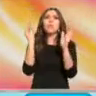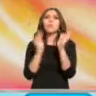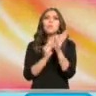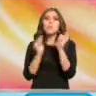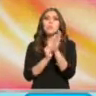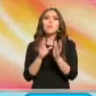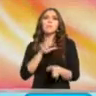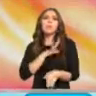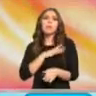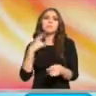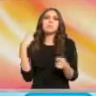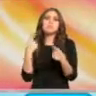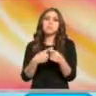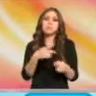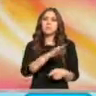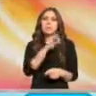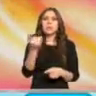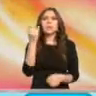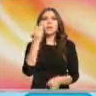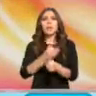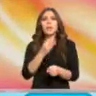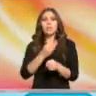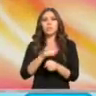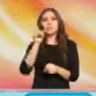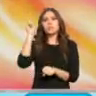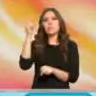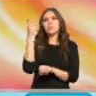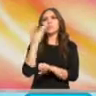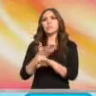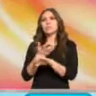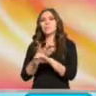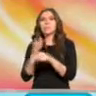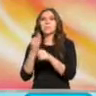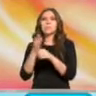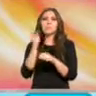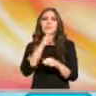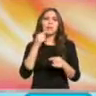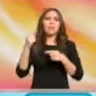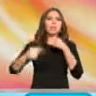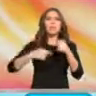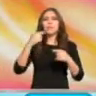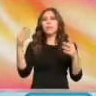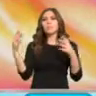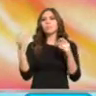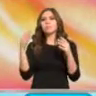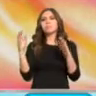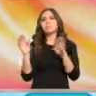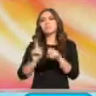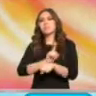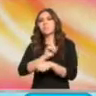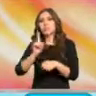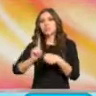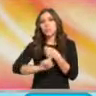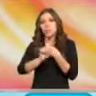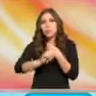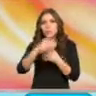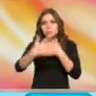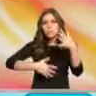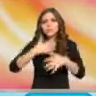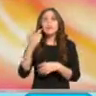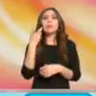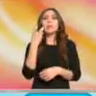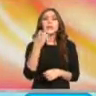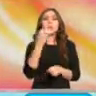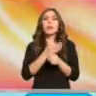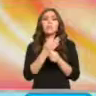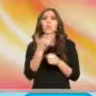Claro. Especialmente ahora, como están las cosas, que la segregación, si bien ya no es legal, sigue siendo un